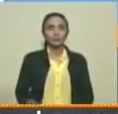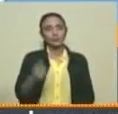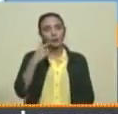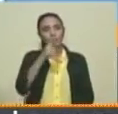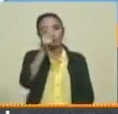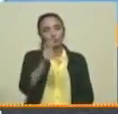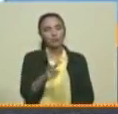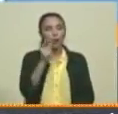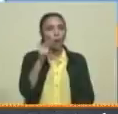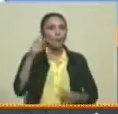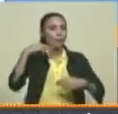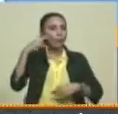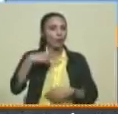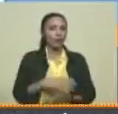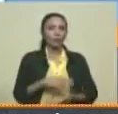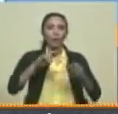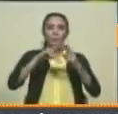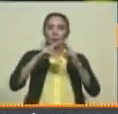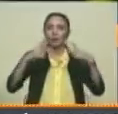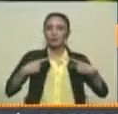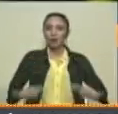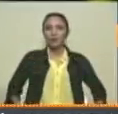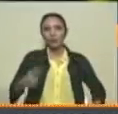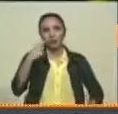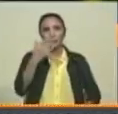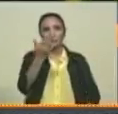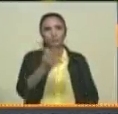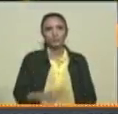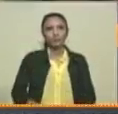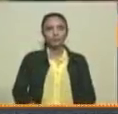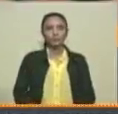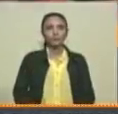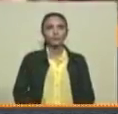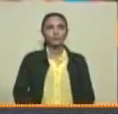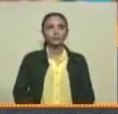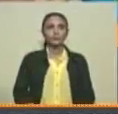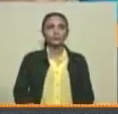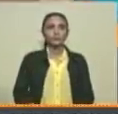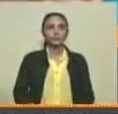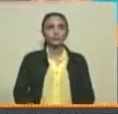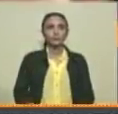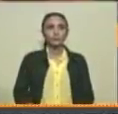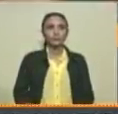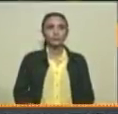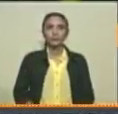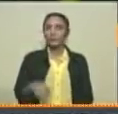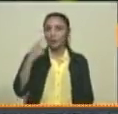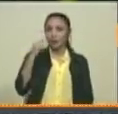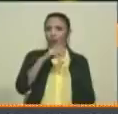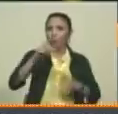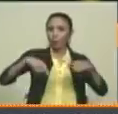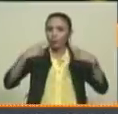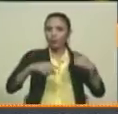la Vida, vamos a dar un aplauso, ¿vale? Gran Mimú. ¿Estás viendo la final de la NBA?